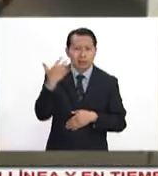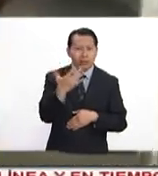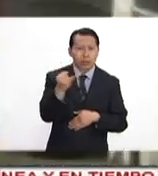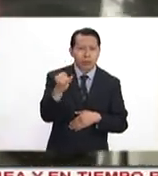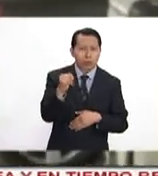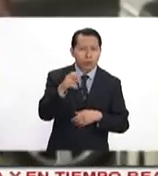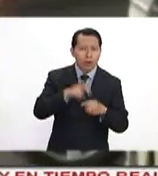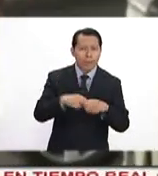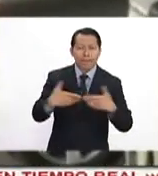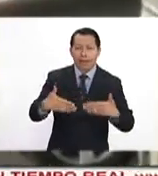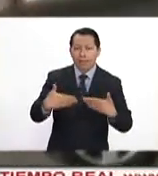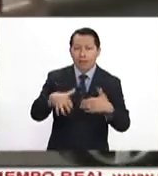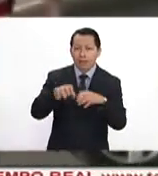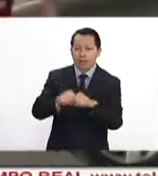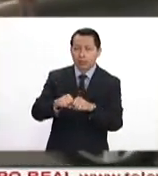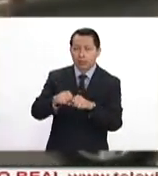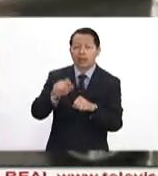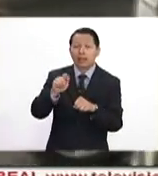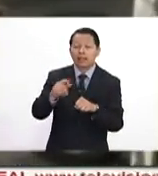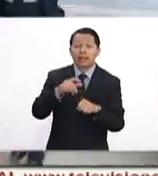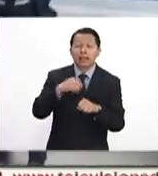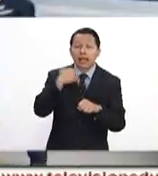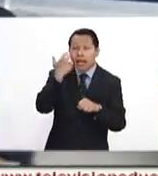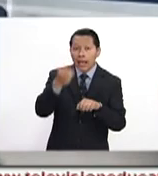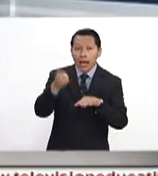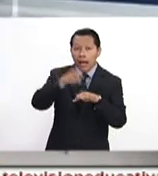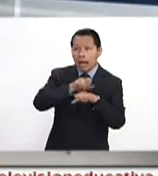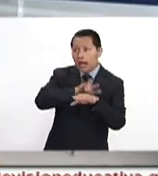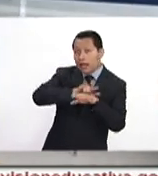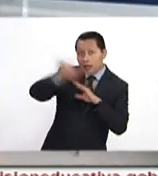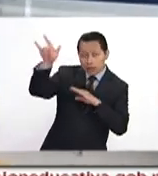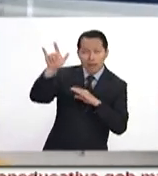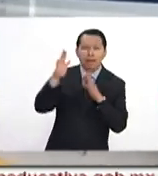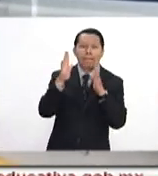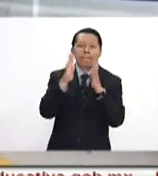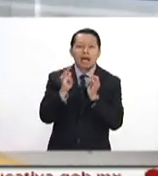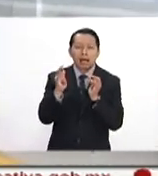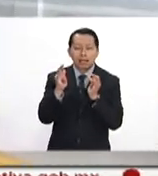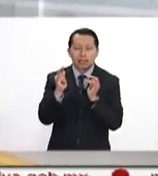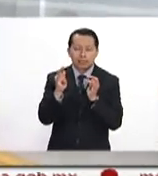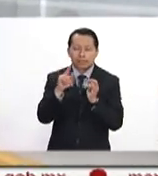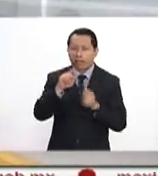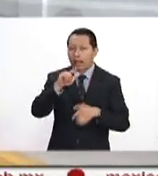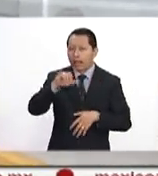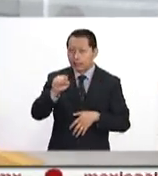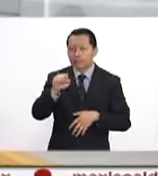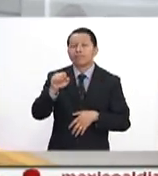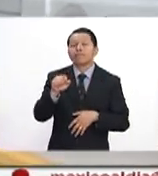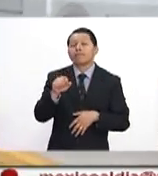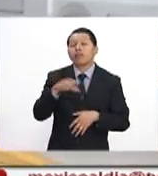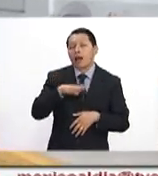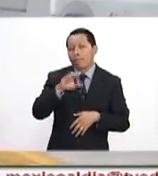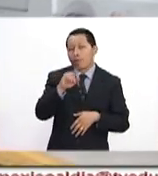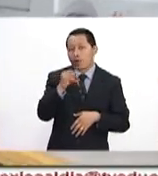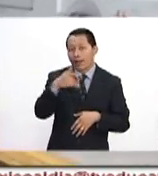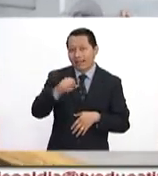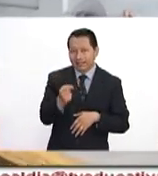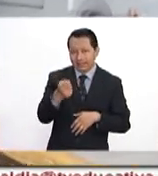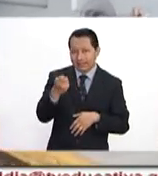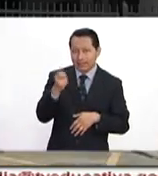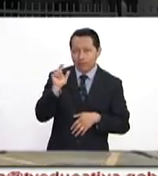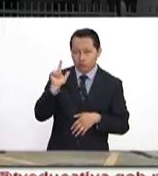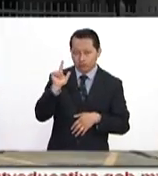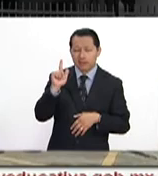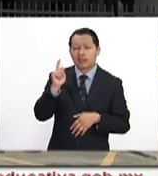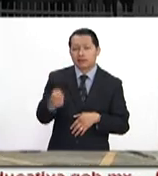de junio en Panamá antes de abordar un vuelo a París, Francia. La medida cautelar otorgada a Borge este lunes no